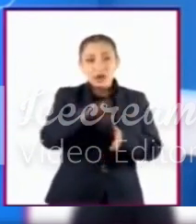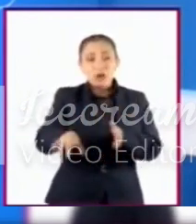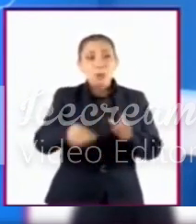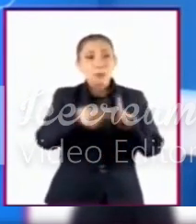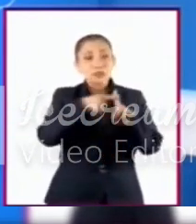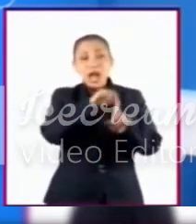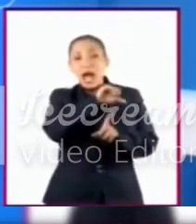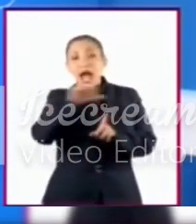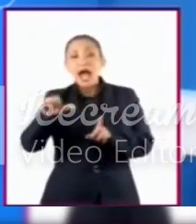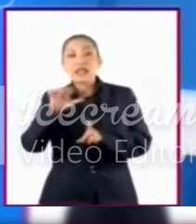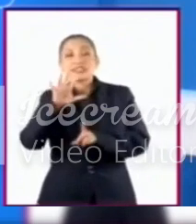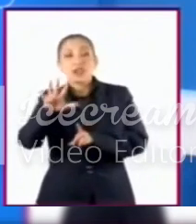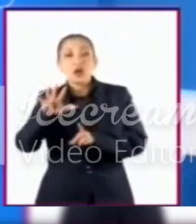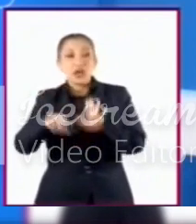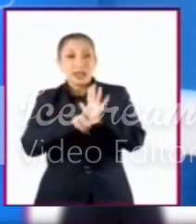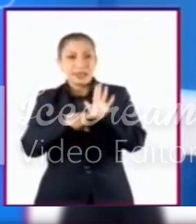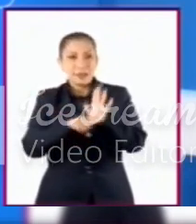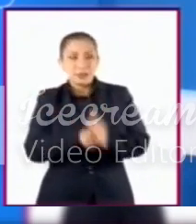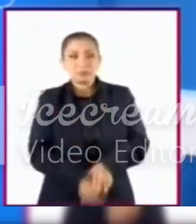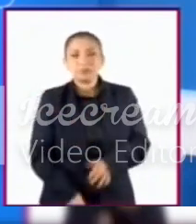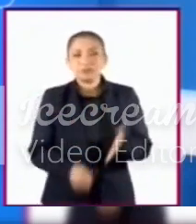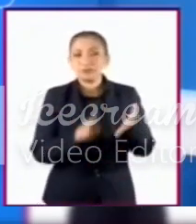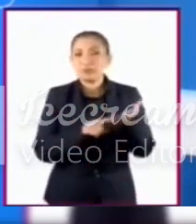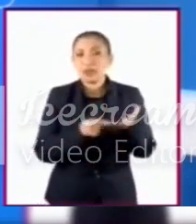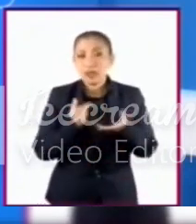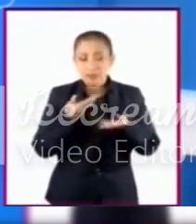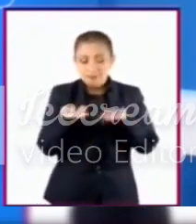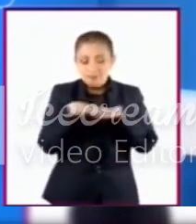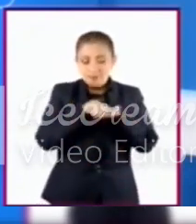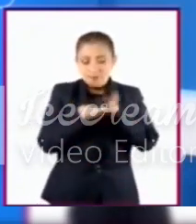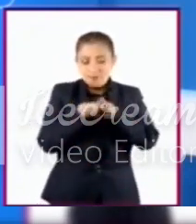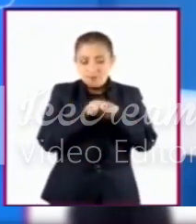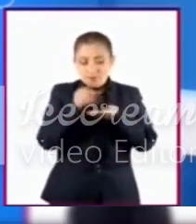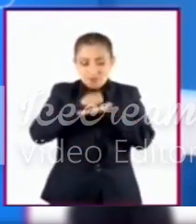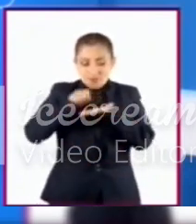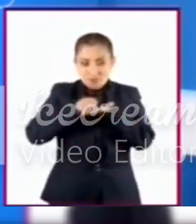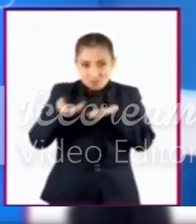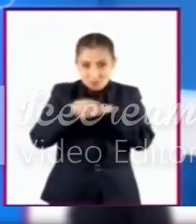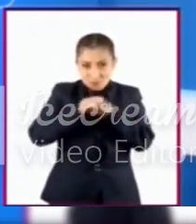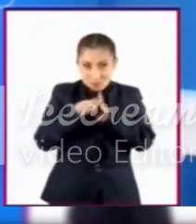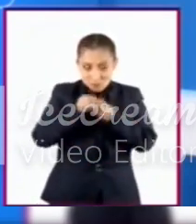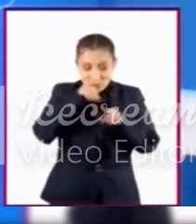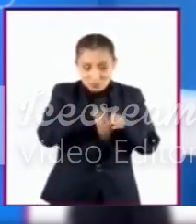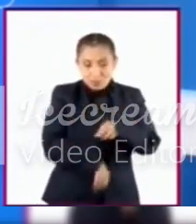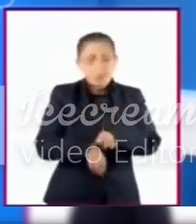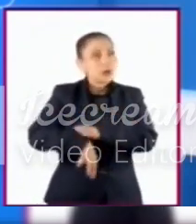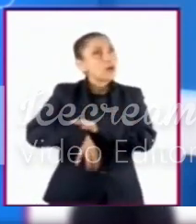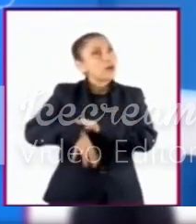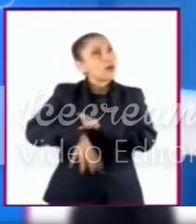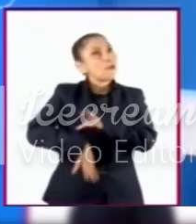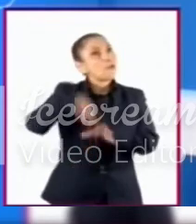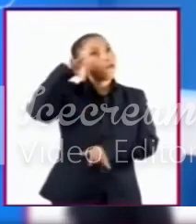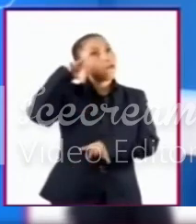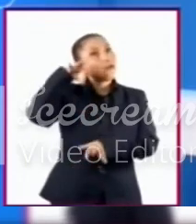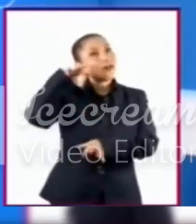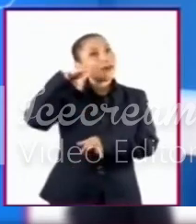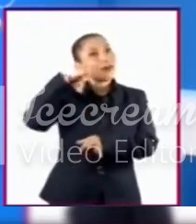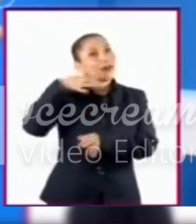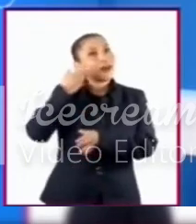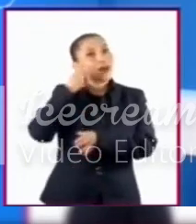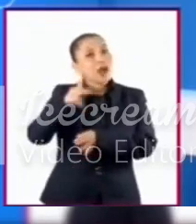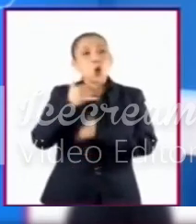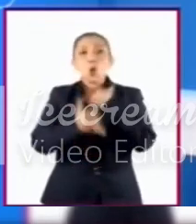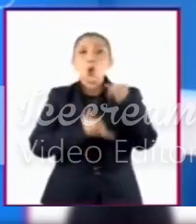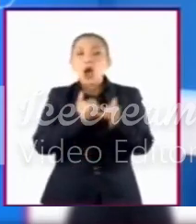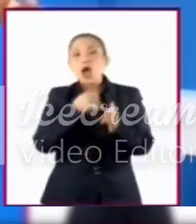5 negativo. 5. Doblen los papeles, porque les servirán para sacar números al azar.